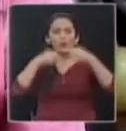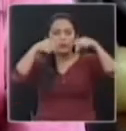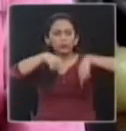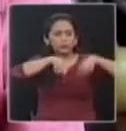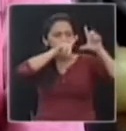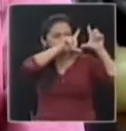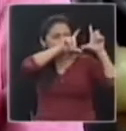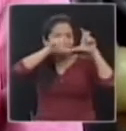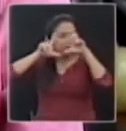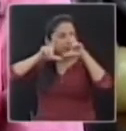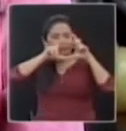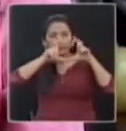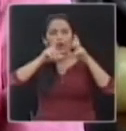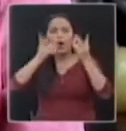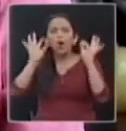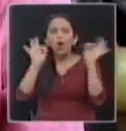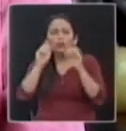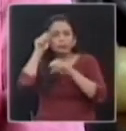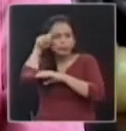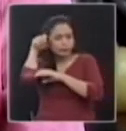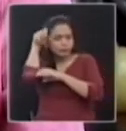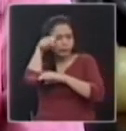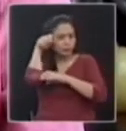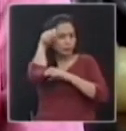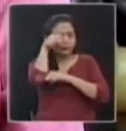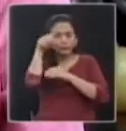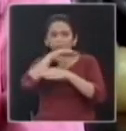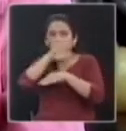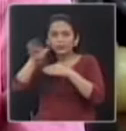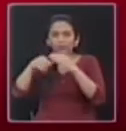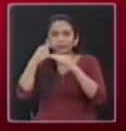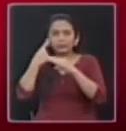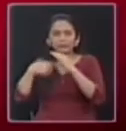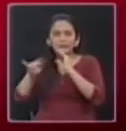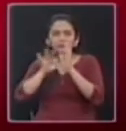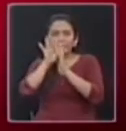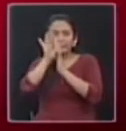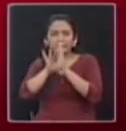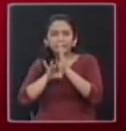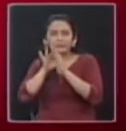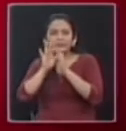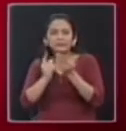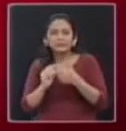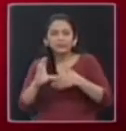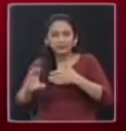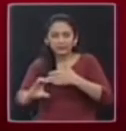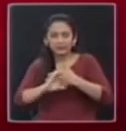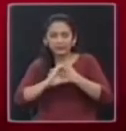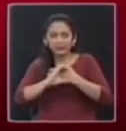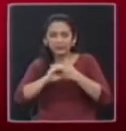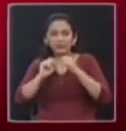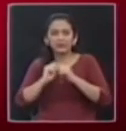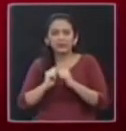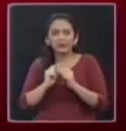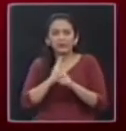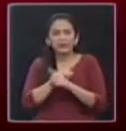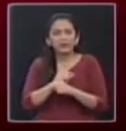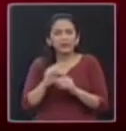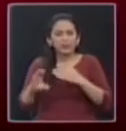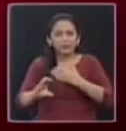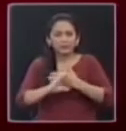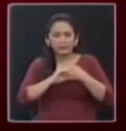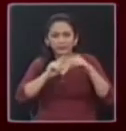dentro de lo que son las plataformas, especialmente de Instagram, de Twitter, de Facebook. Hasta el momento contamos con una comunidad de más de 350